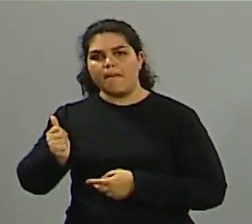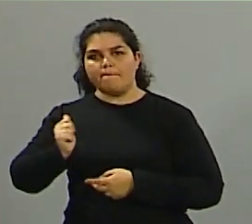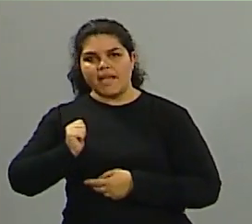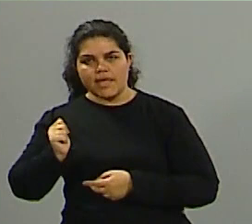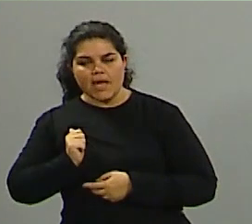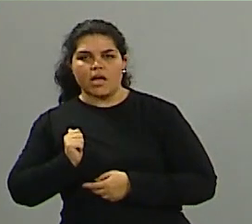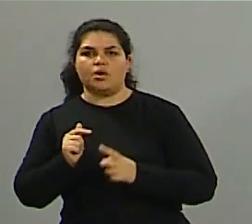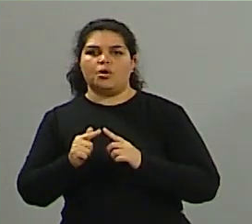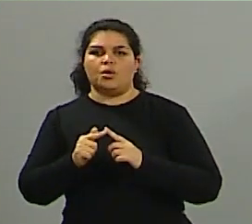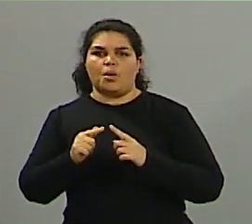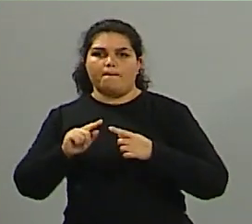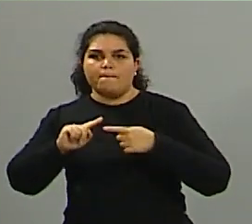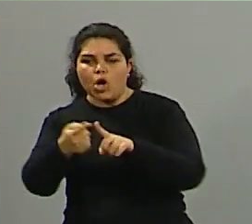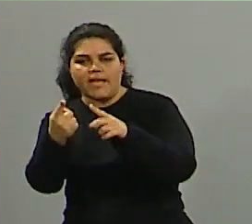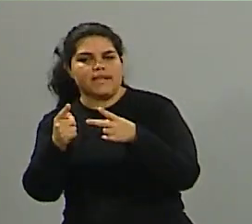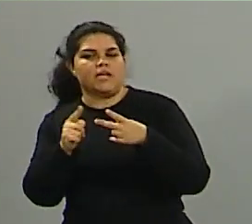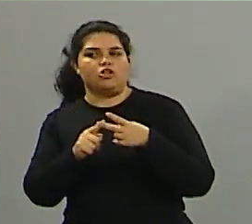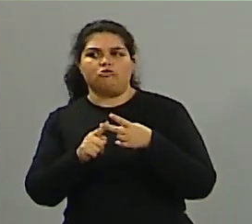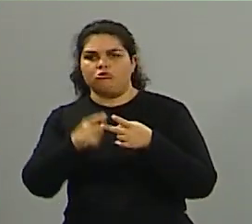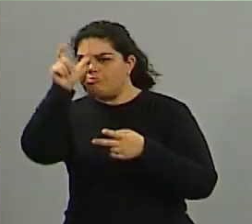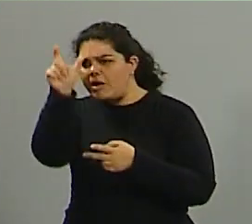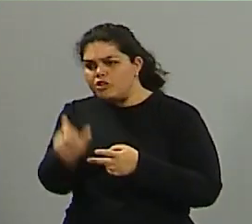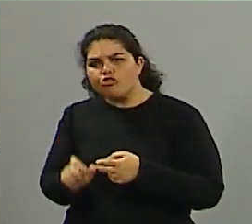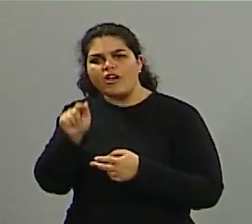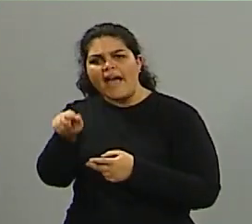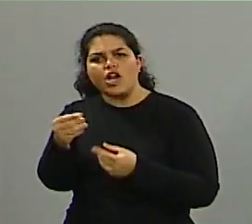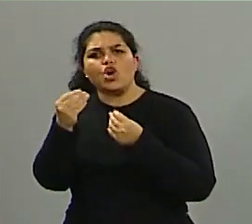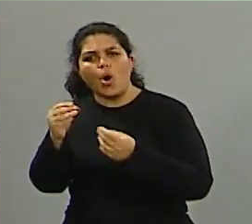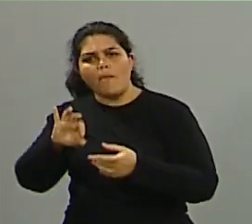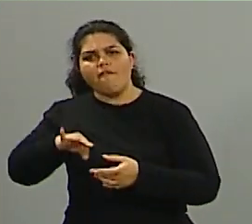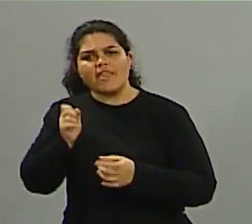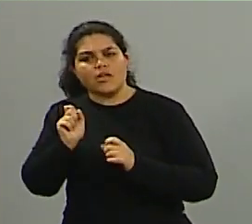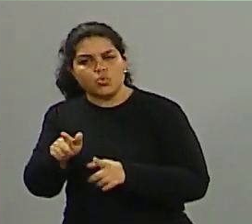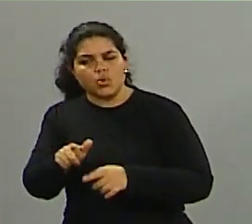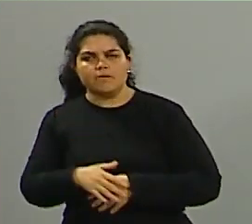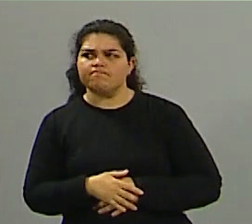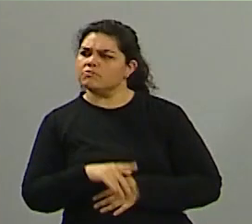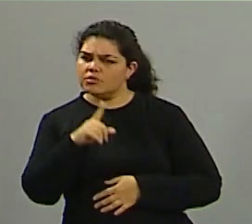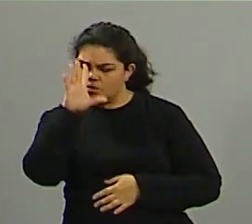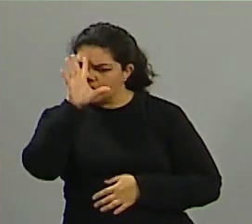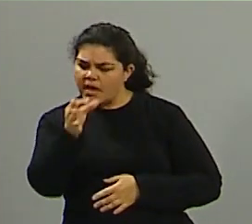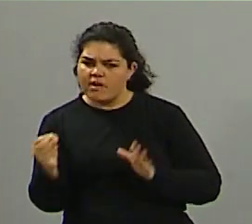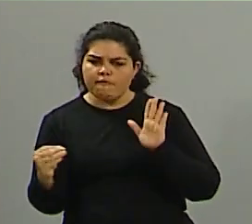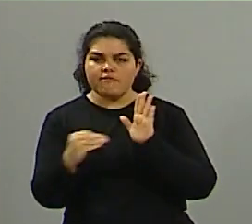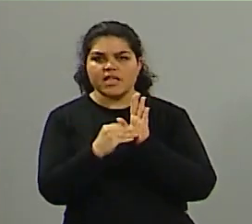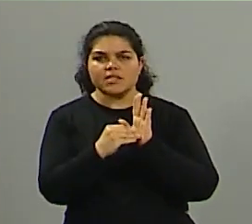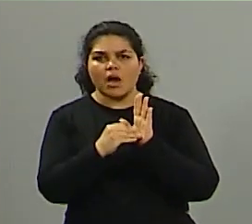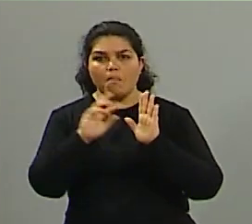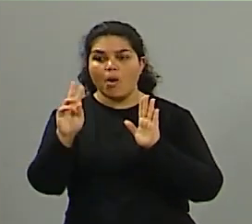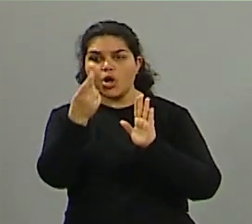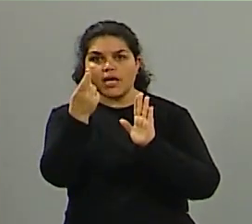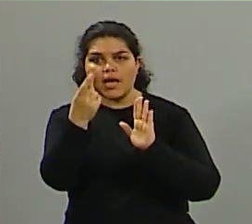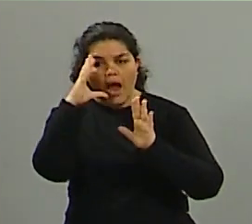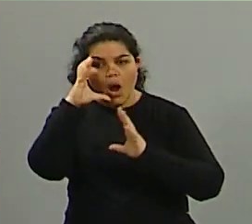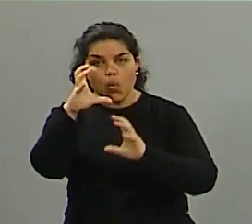sin duda, después de conmemorar una fecha más de su fallecimiento, muchos nos preguntamos por qué se traslada el día en el cual tendríamos que